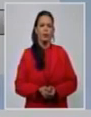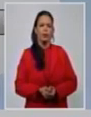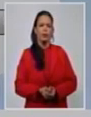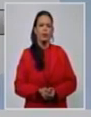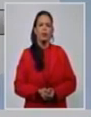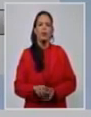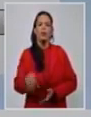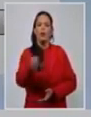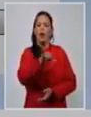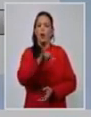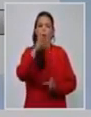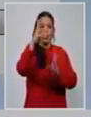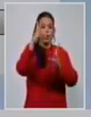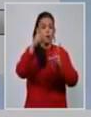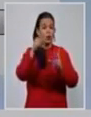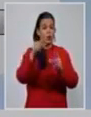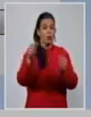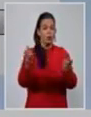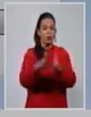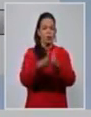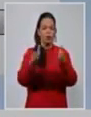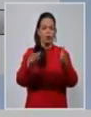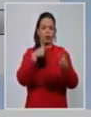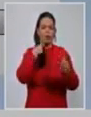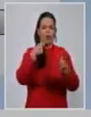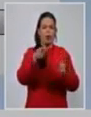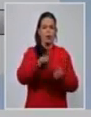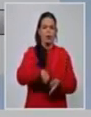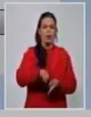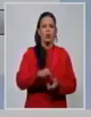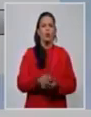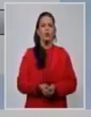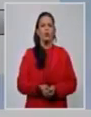una cifra elevada de fallecidos,